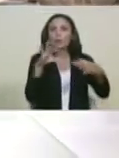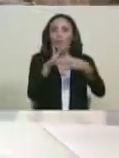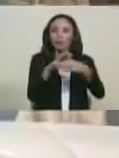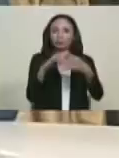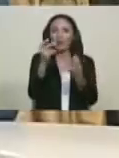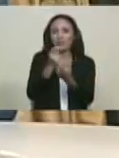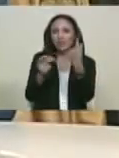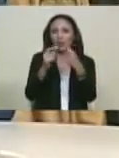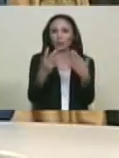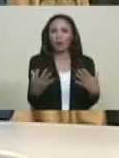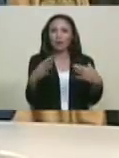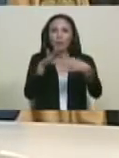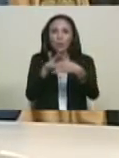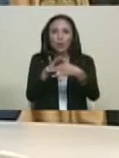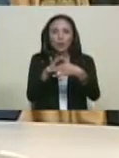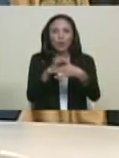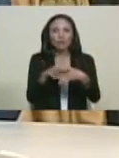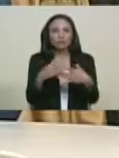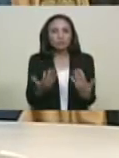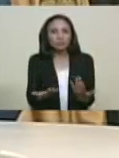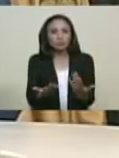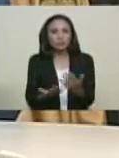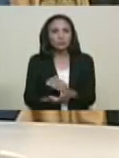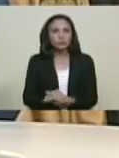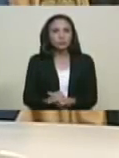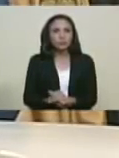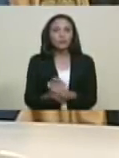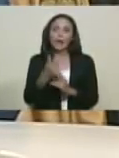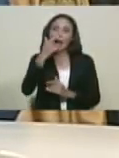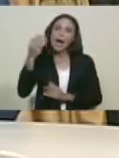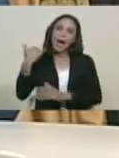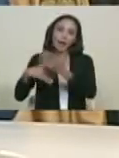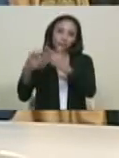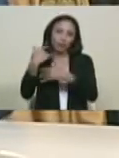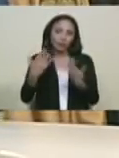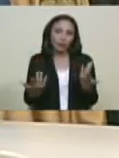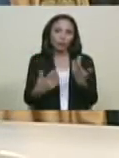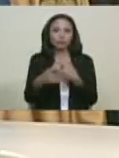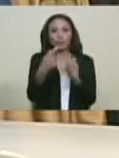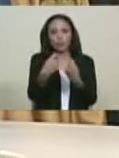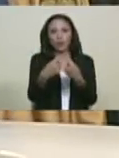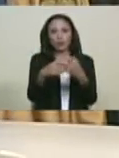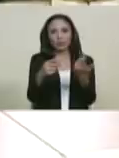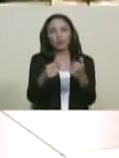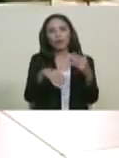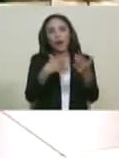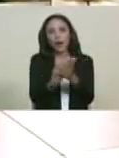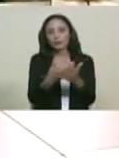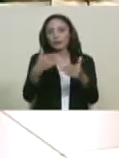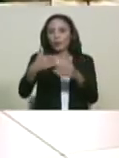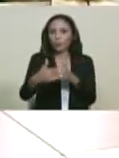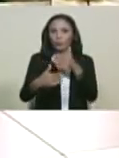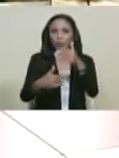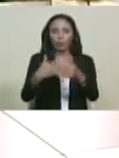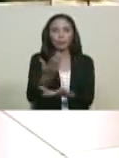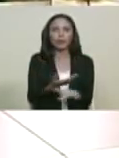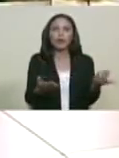y va a cohabitar con el viejo cono monetario hasta su extensión